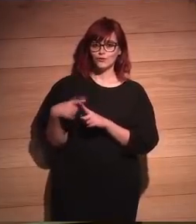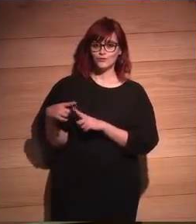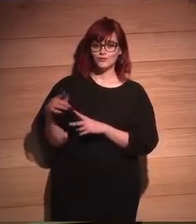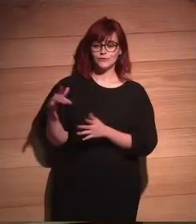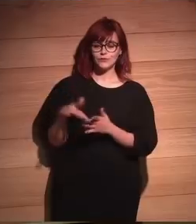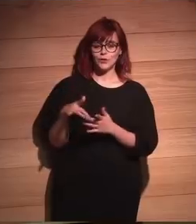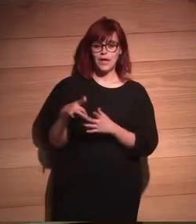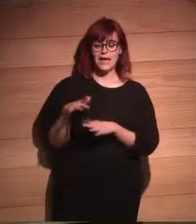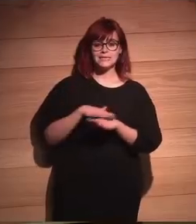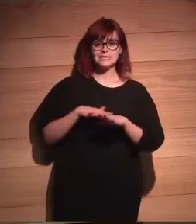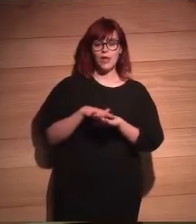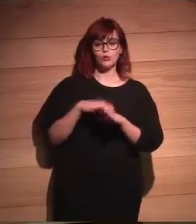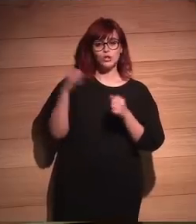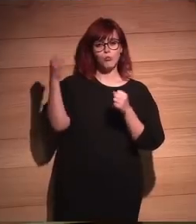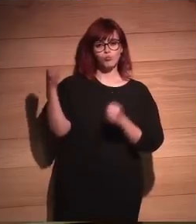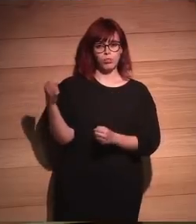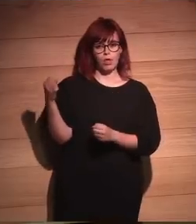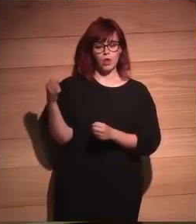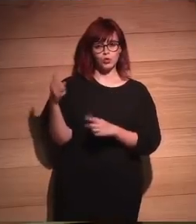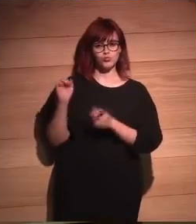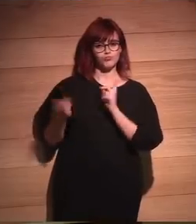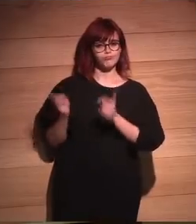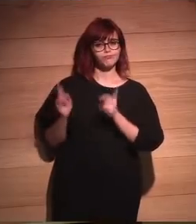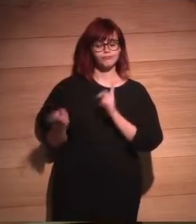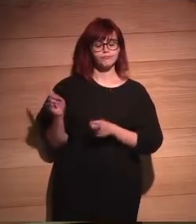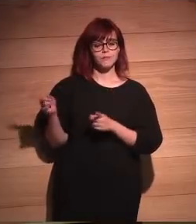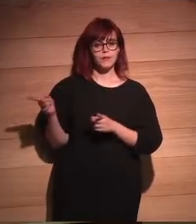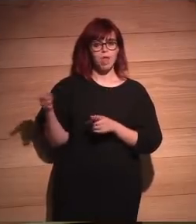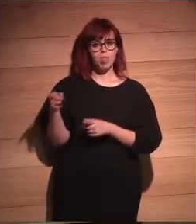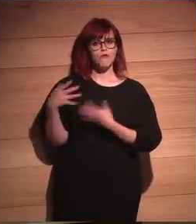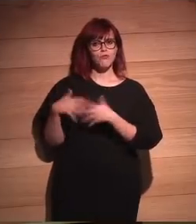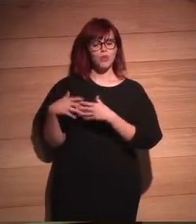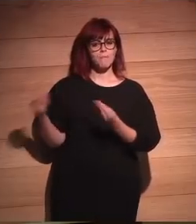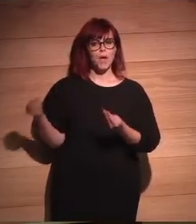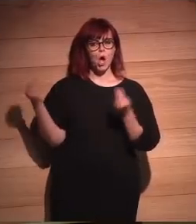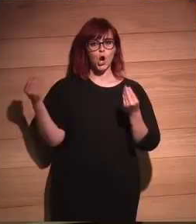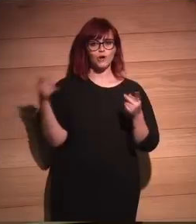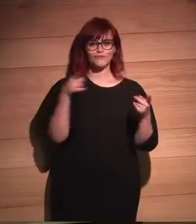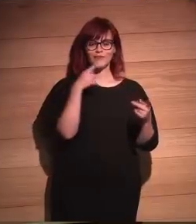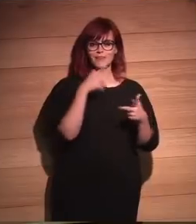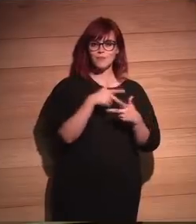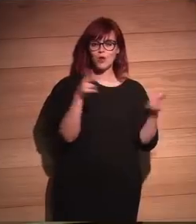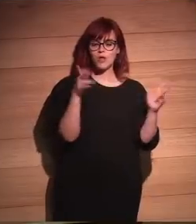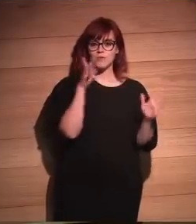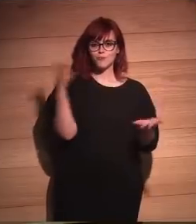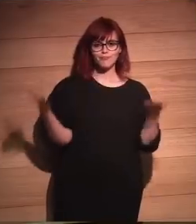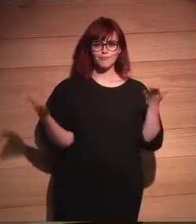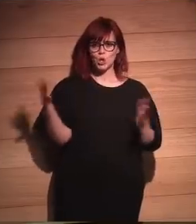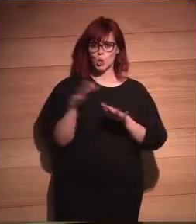sistemas autoritarios son más eficaces que los sistemas democráticos. Lo que pasa es que el fin no nos compensa los medios,